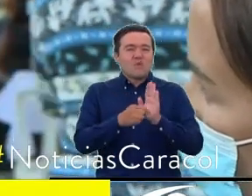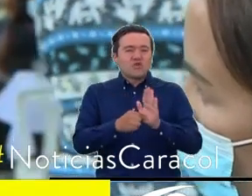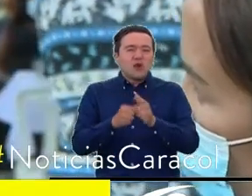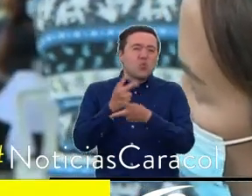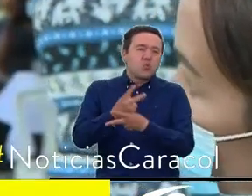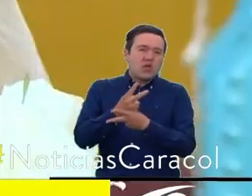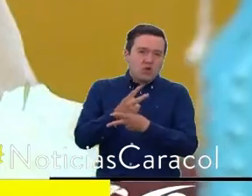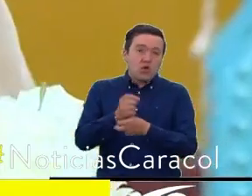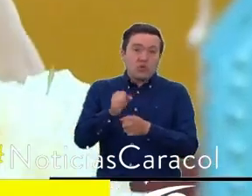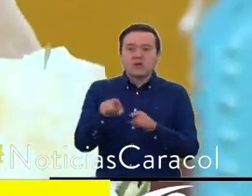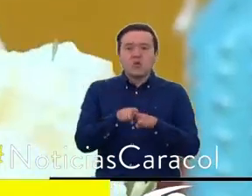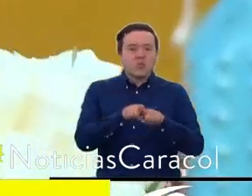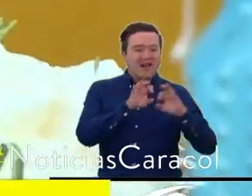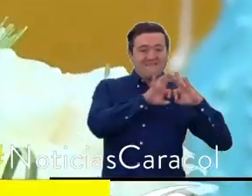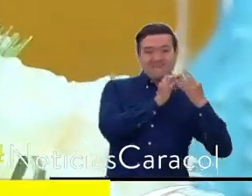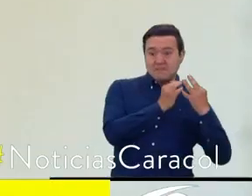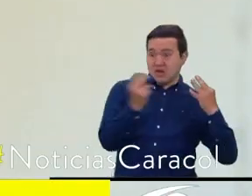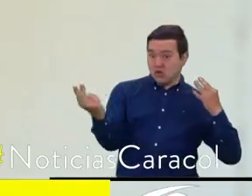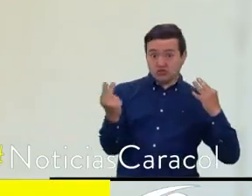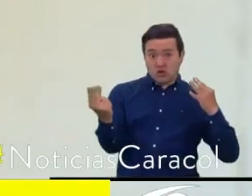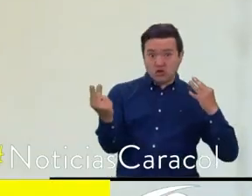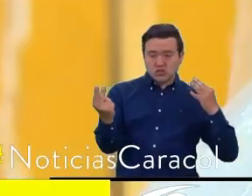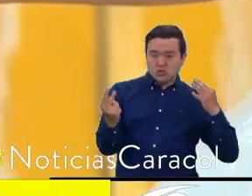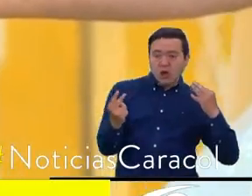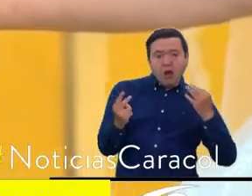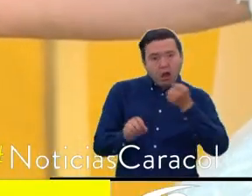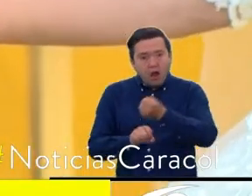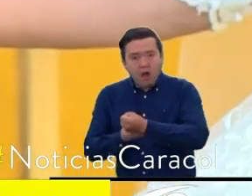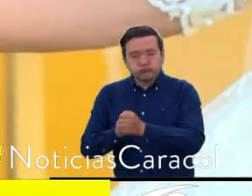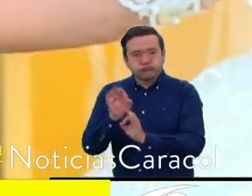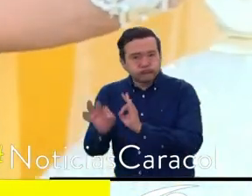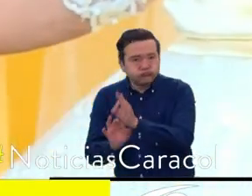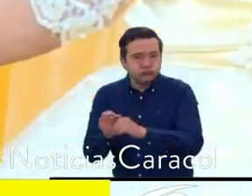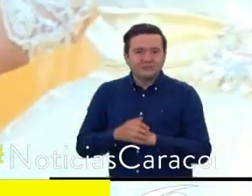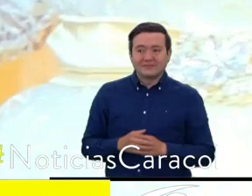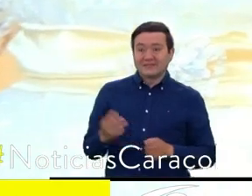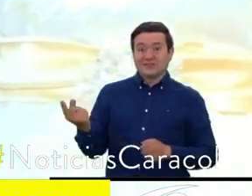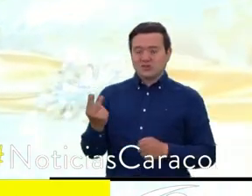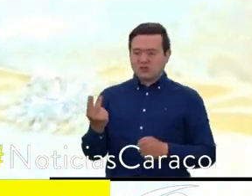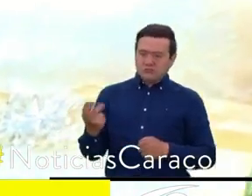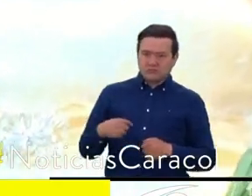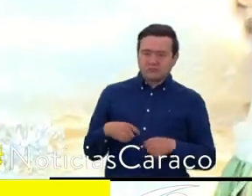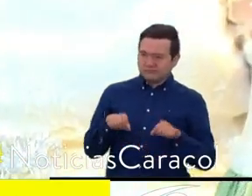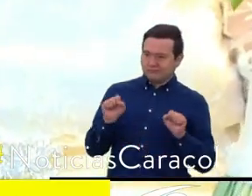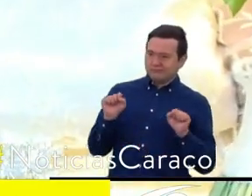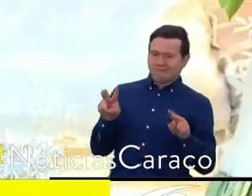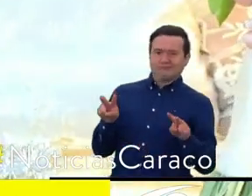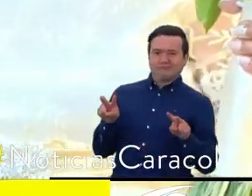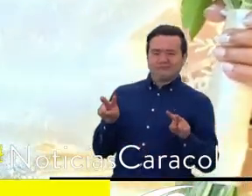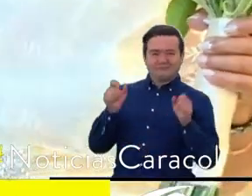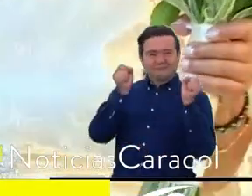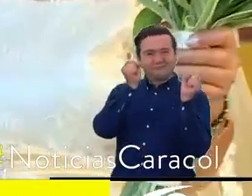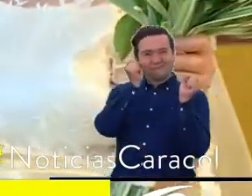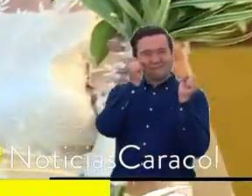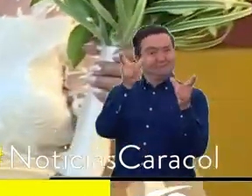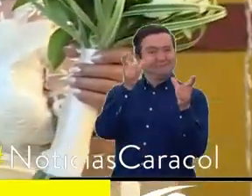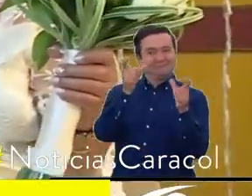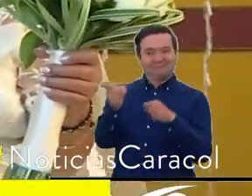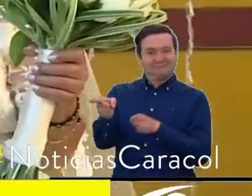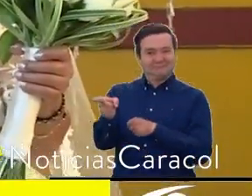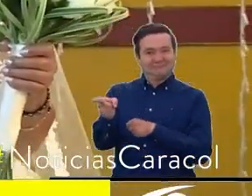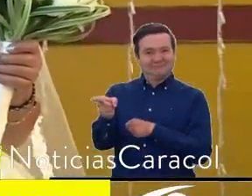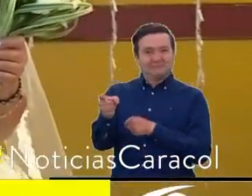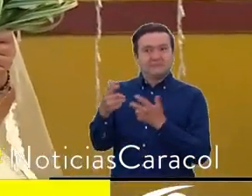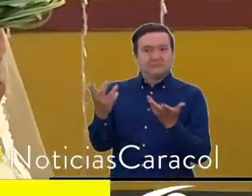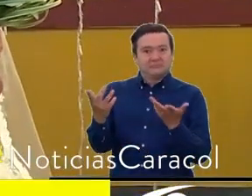por ejemplo, a los dos. Esta pareja de enamorados dejaron a más de uno de pelos parados. Aunque no tienen casa propia para